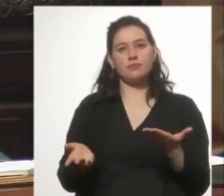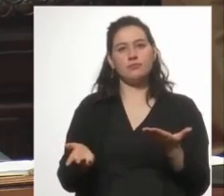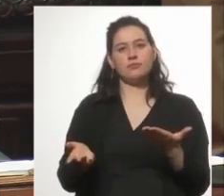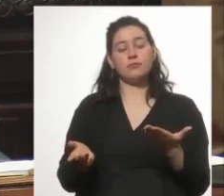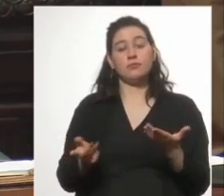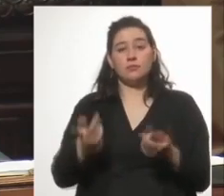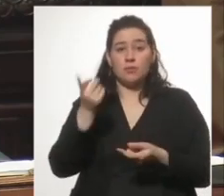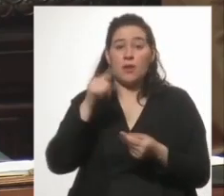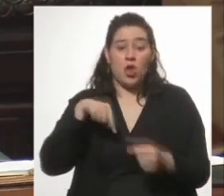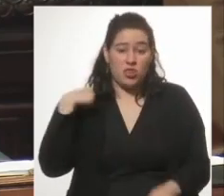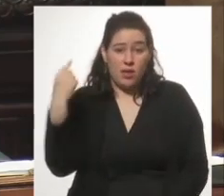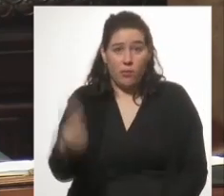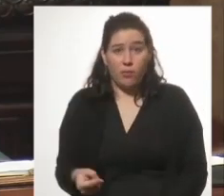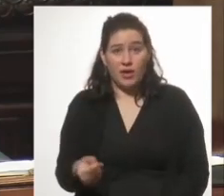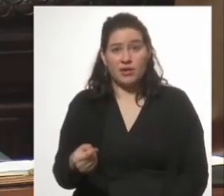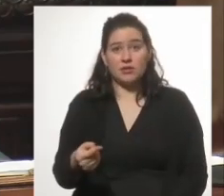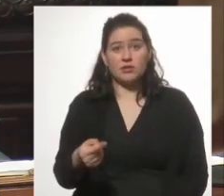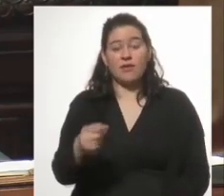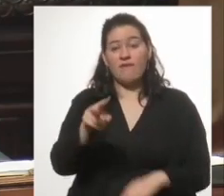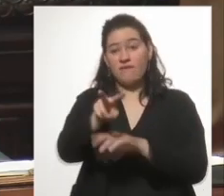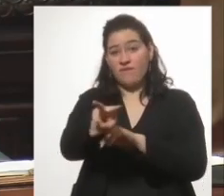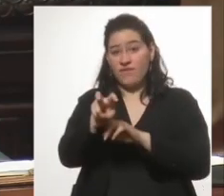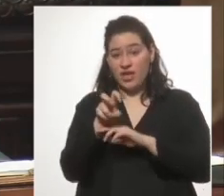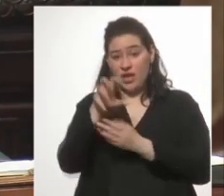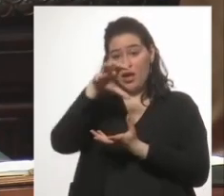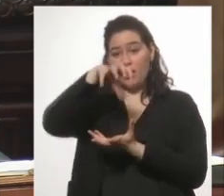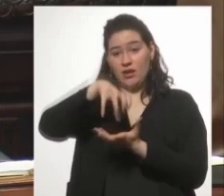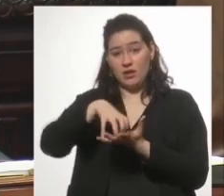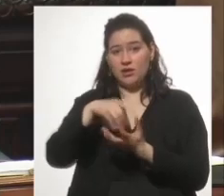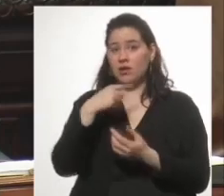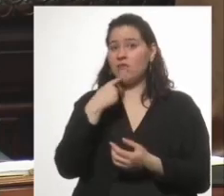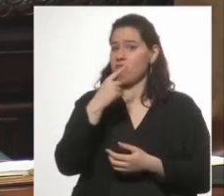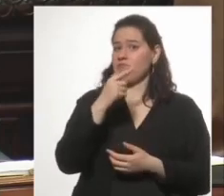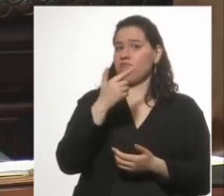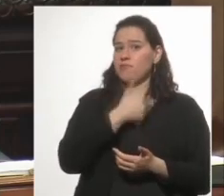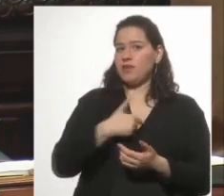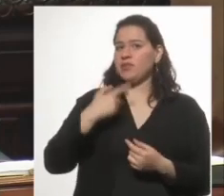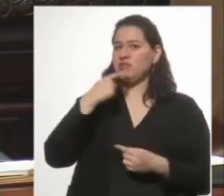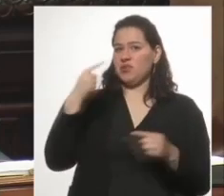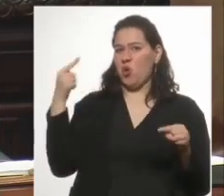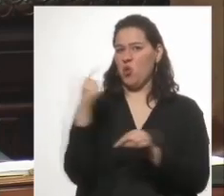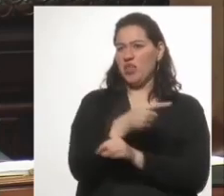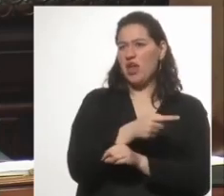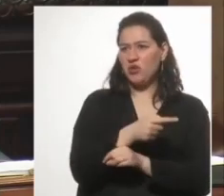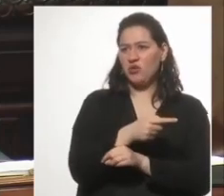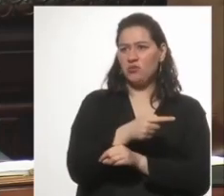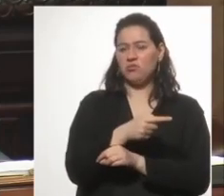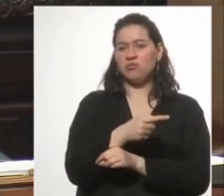Sin embargo, después en la Fiscalía dice lo contrario. Dice: yo